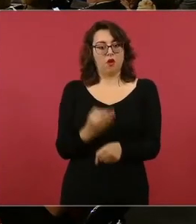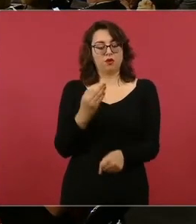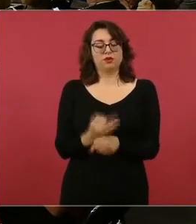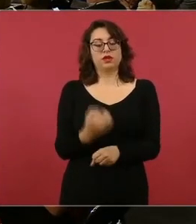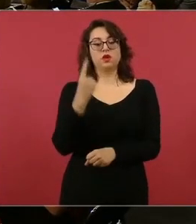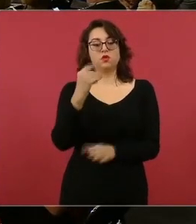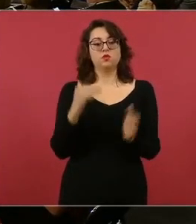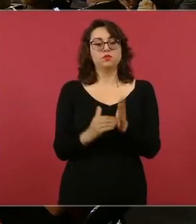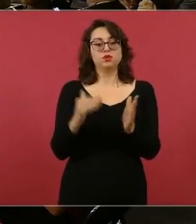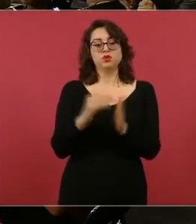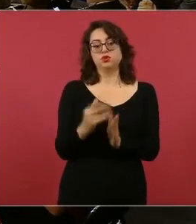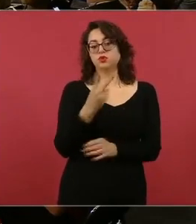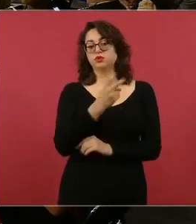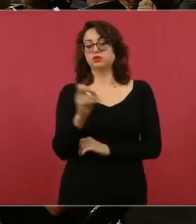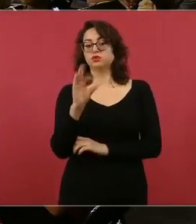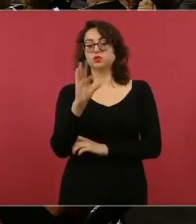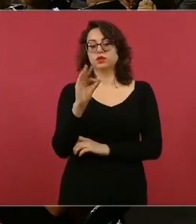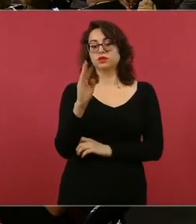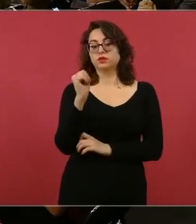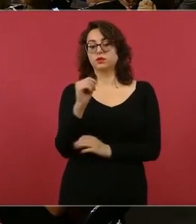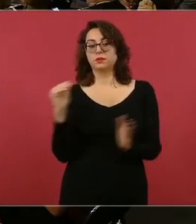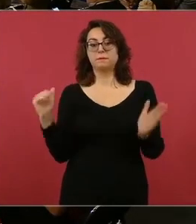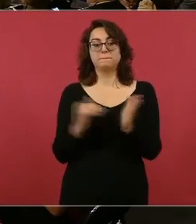1.249.000 adicionales.